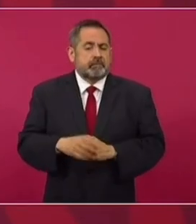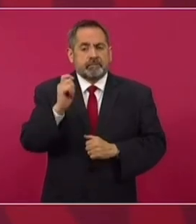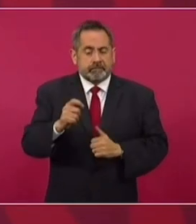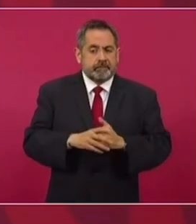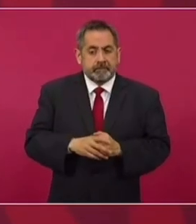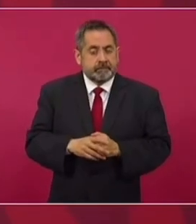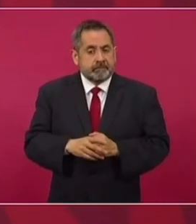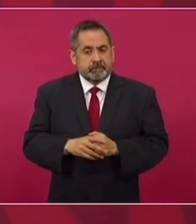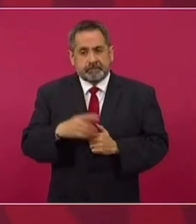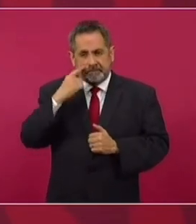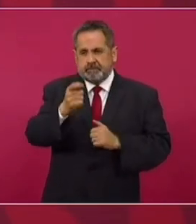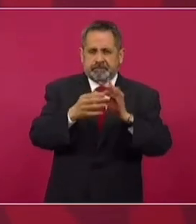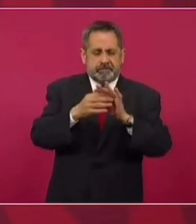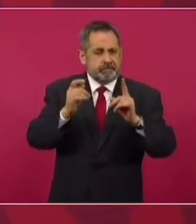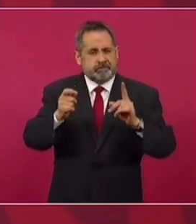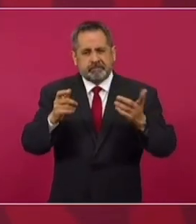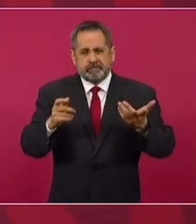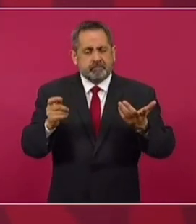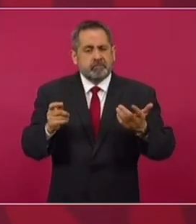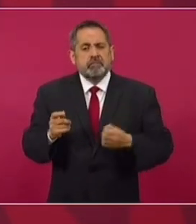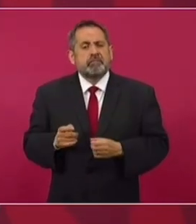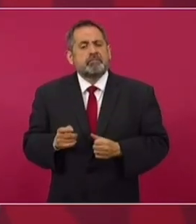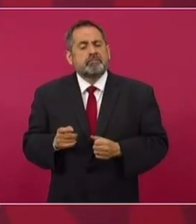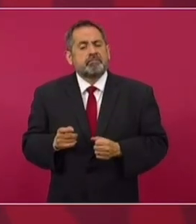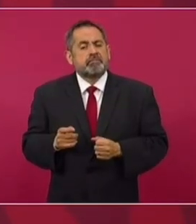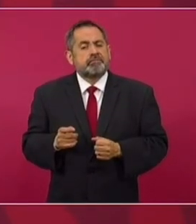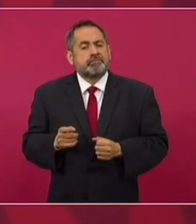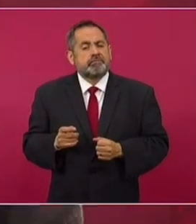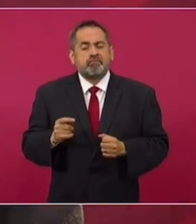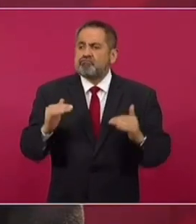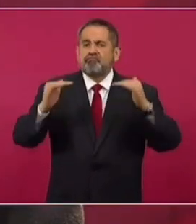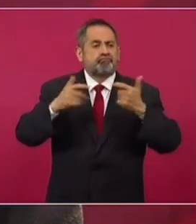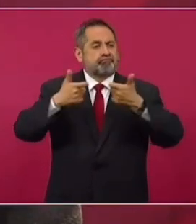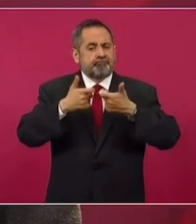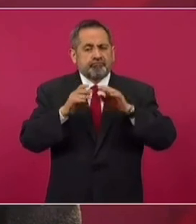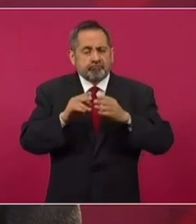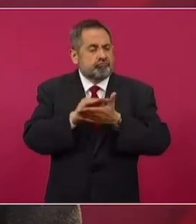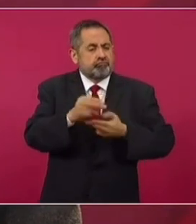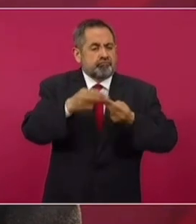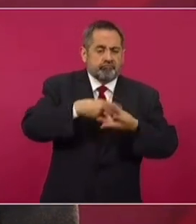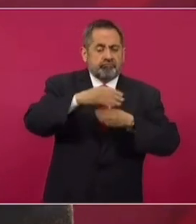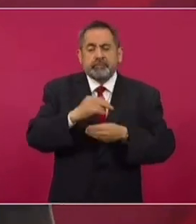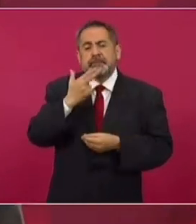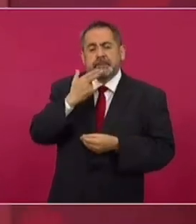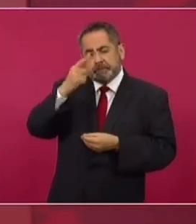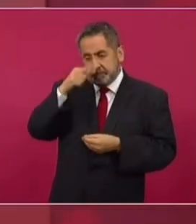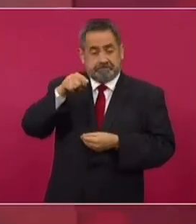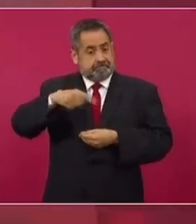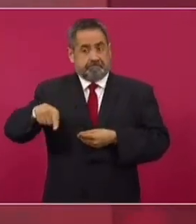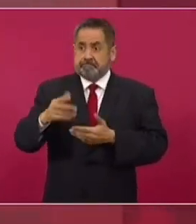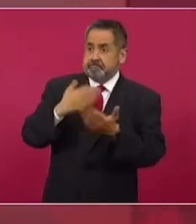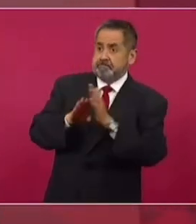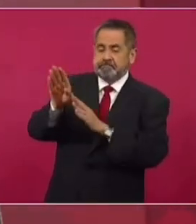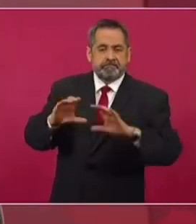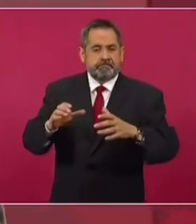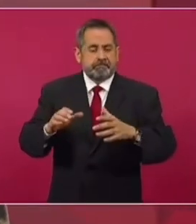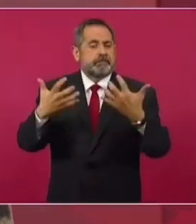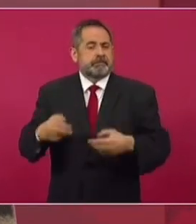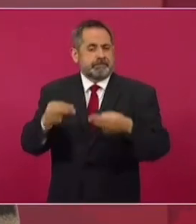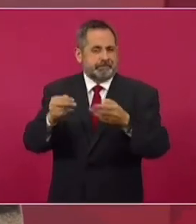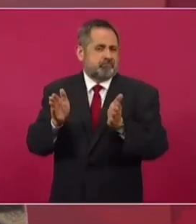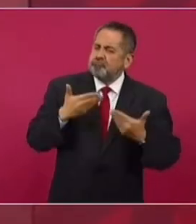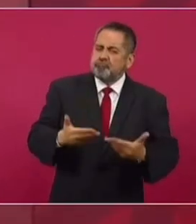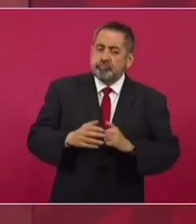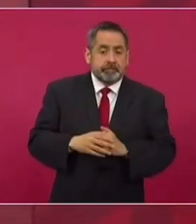arriba, esta inversión está al mismo tiempo impulsando el crecimiento de las pequeñas y de las medianas